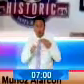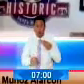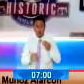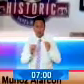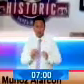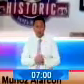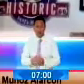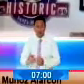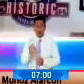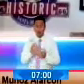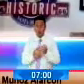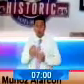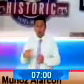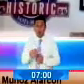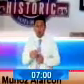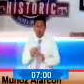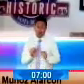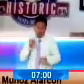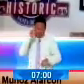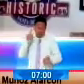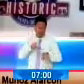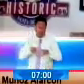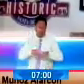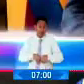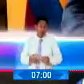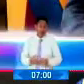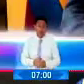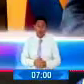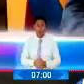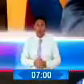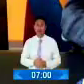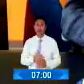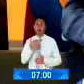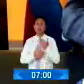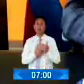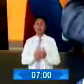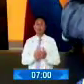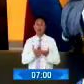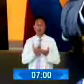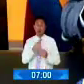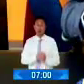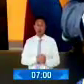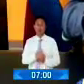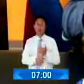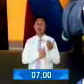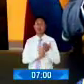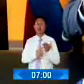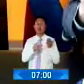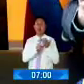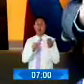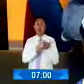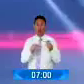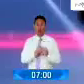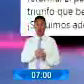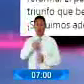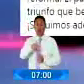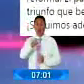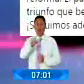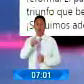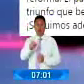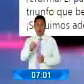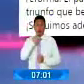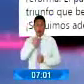Estado no va a tener ningún inconveniente en acatar estas disposiciones. Solo minutos después de aprobado el proyecto, el ministro de Finanzas, Mauricio Pozo, se pronunció